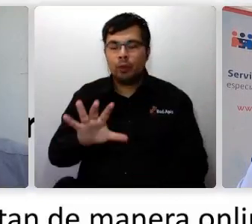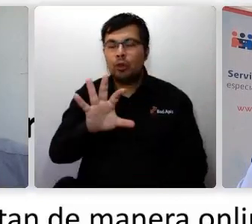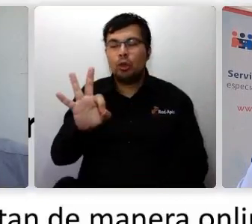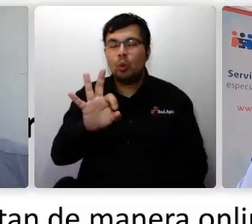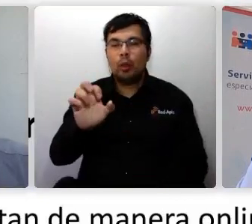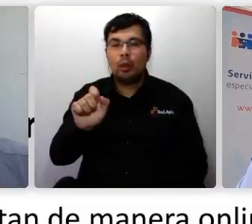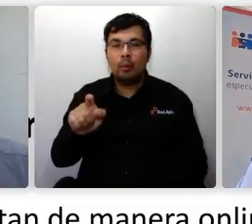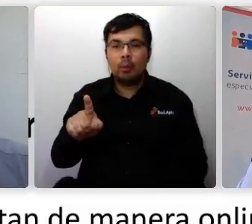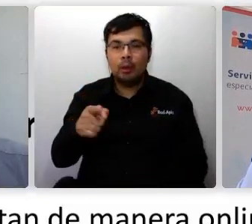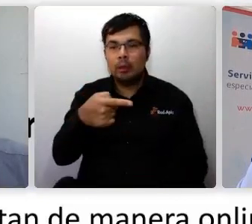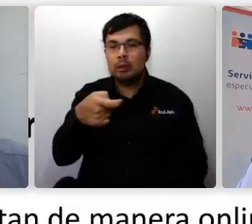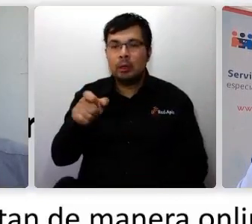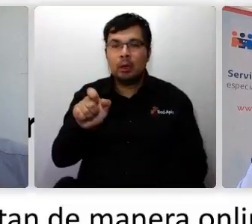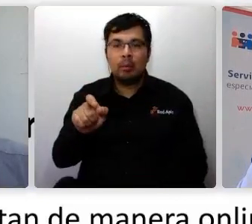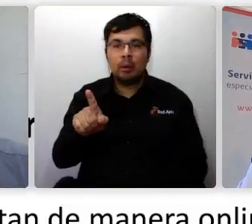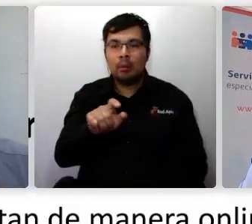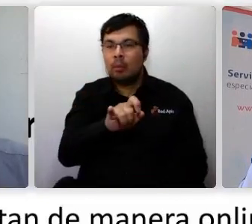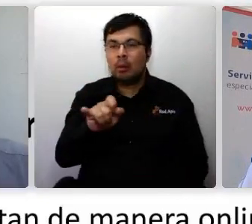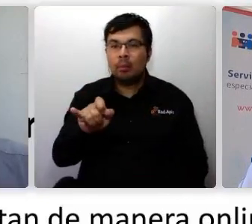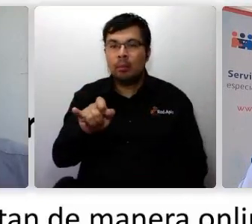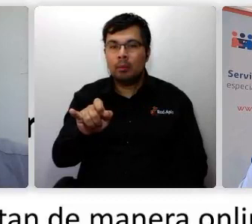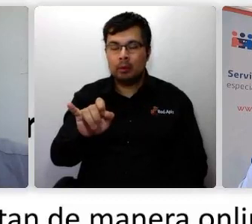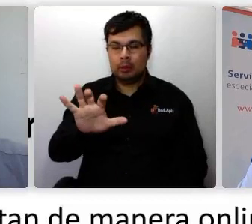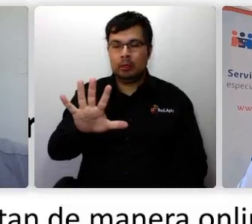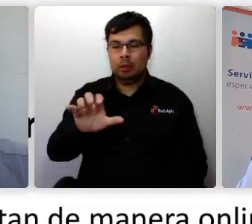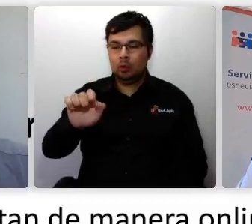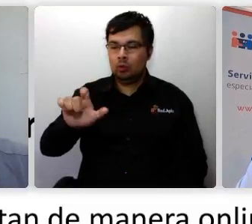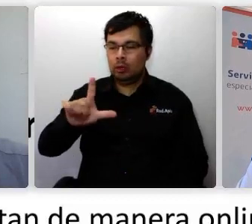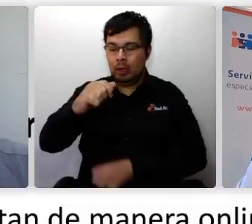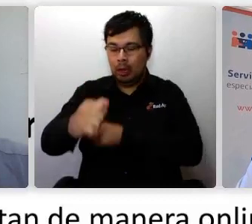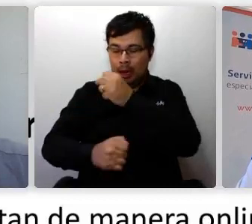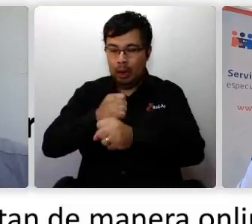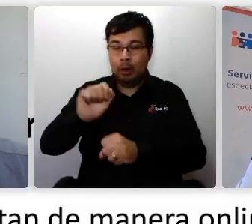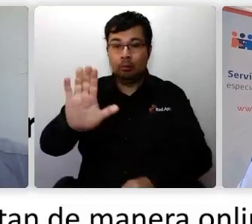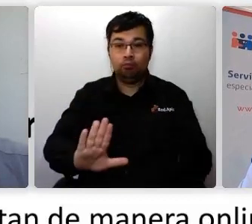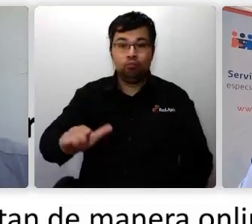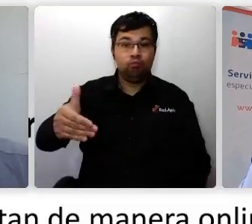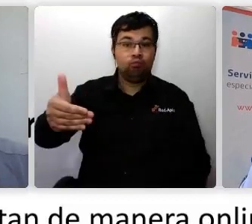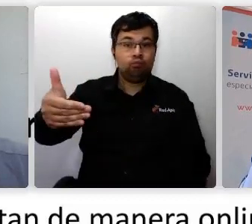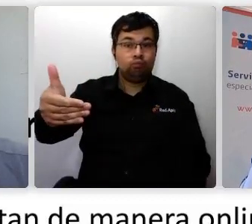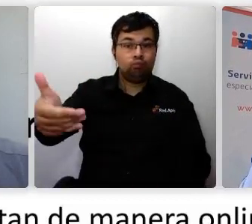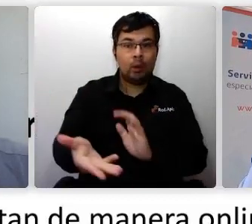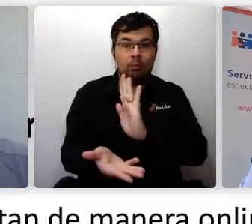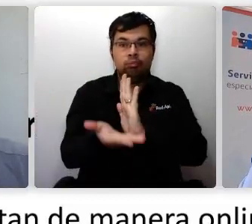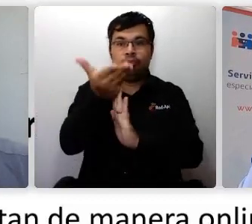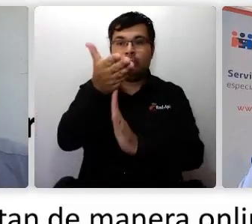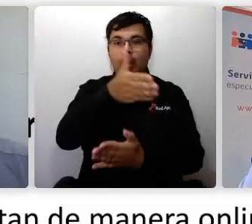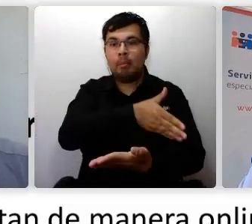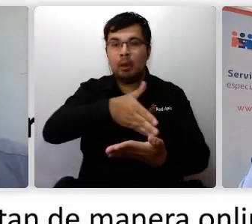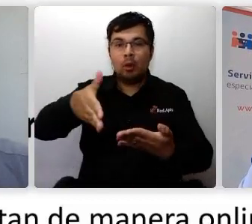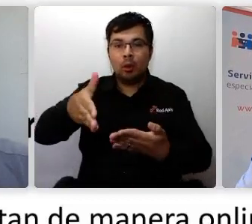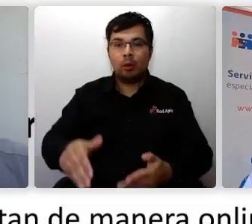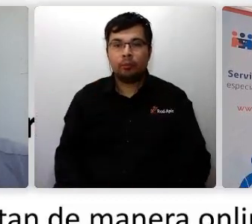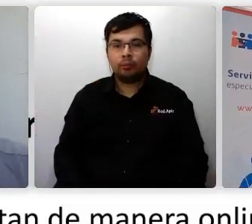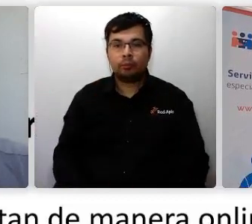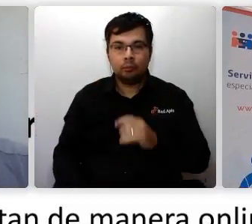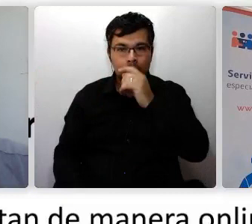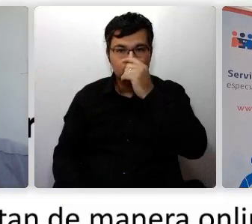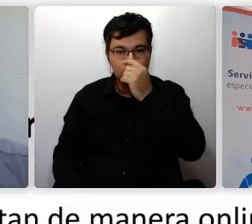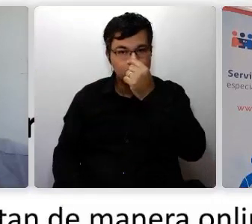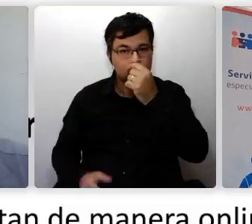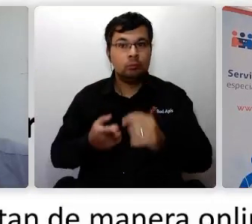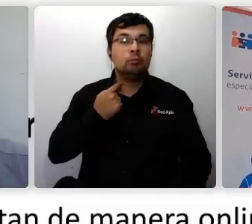pesos, pero después de 5, 7 años, ya son millones. Multas de ajuste de intereses y algo que se pudo haber pagado